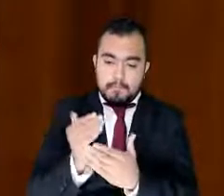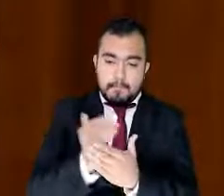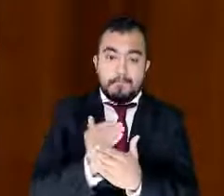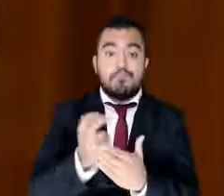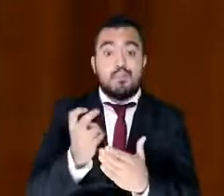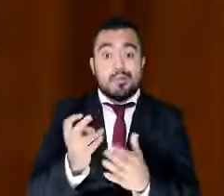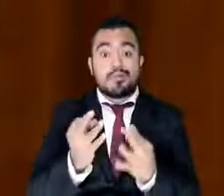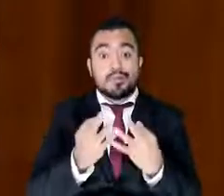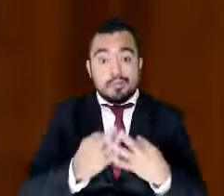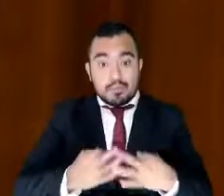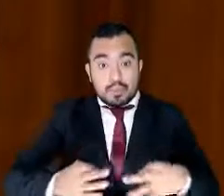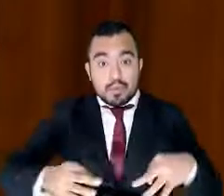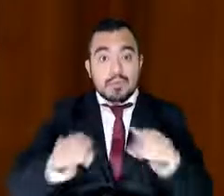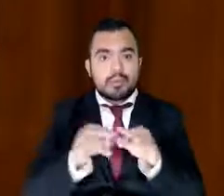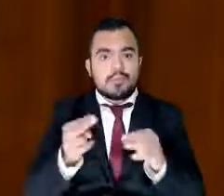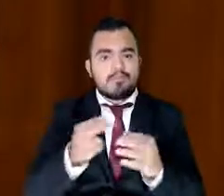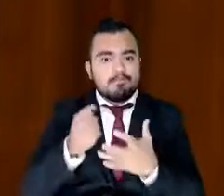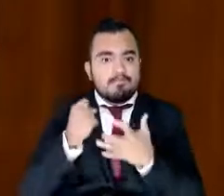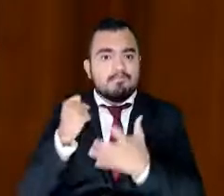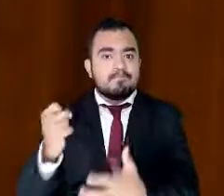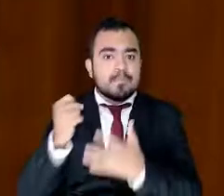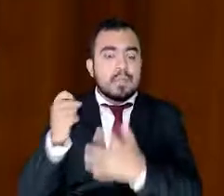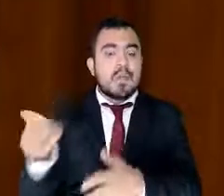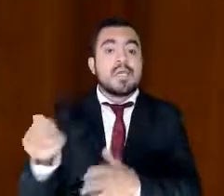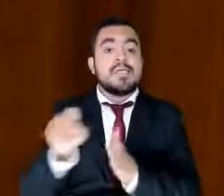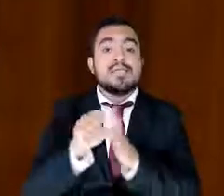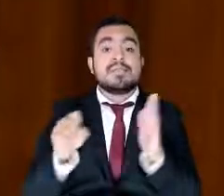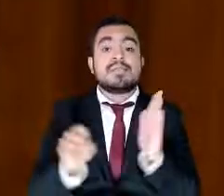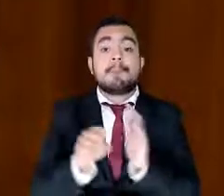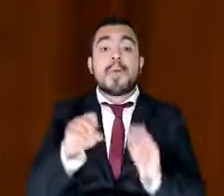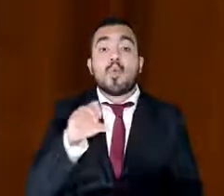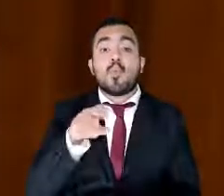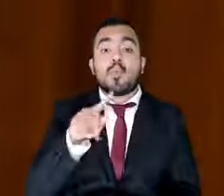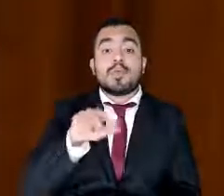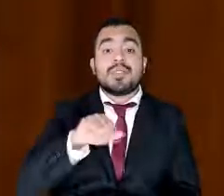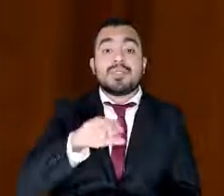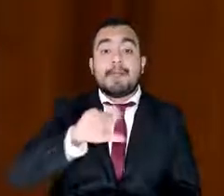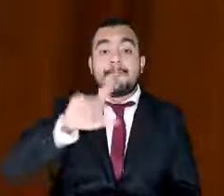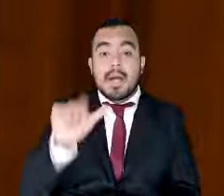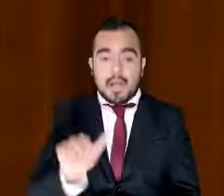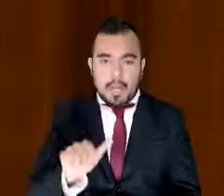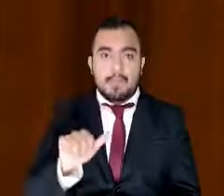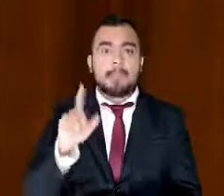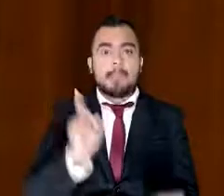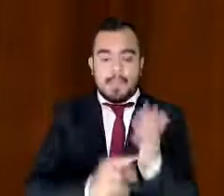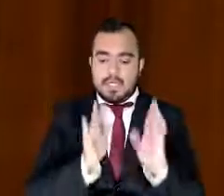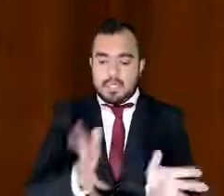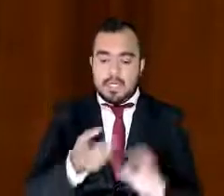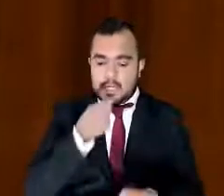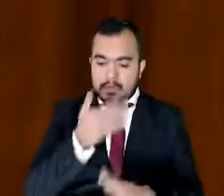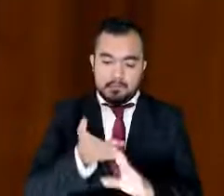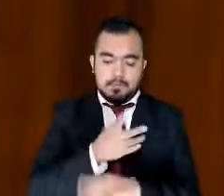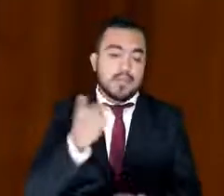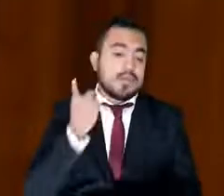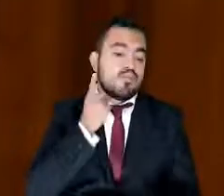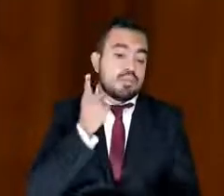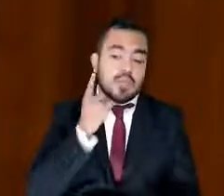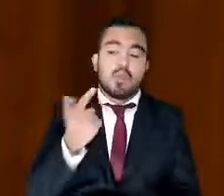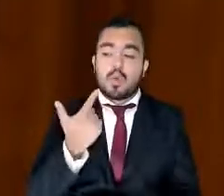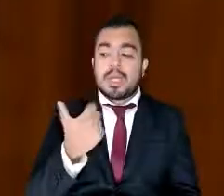es muy importante que sigamos haciendo inversiones en el sistema Cutzamala. Yo les puedo decir que a través del instrumento que comentaba el diputado